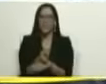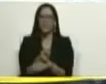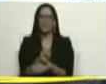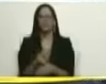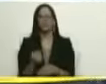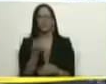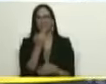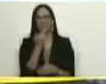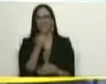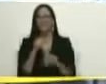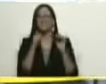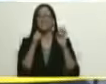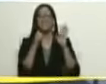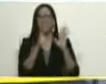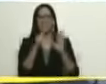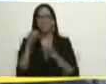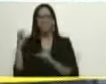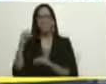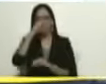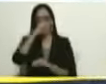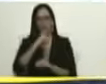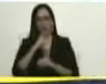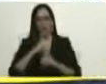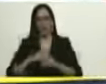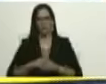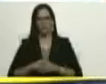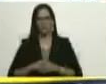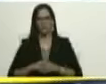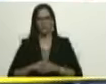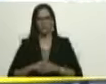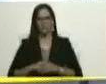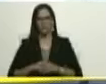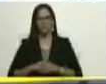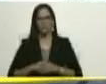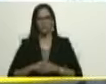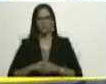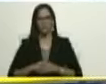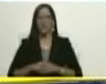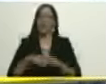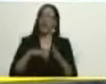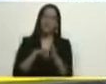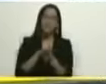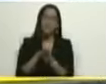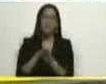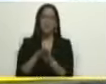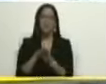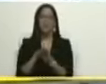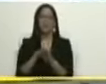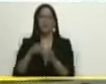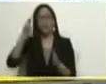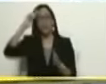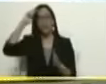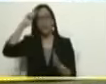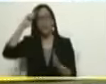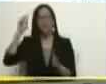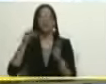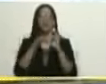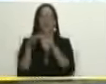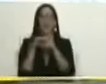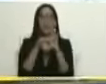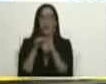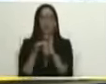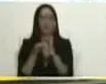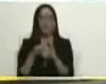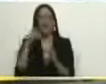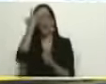casi 6 siglos, casi 600 años. Avanzar en el relacionamiento con la Unión Africana,